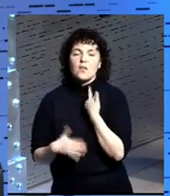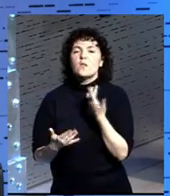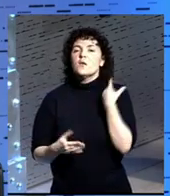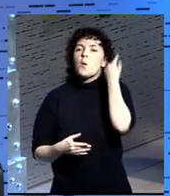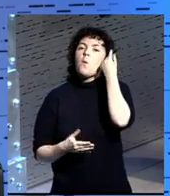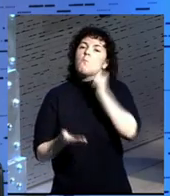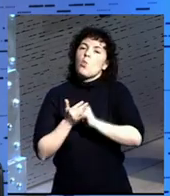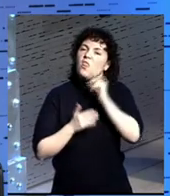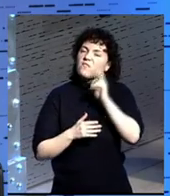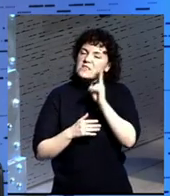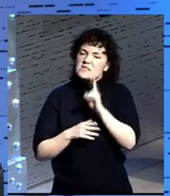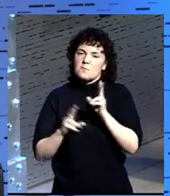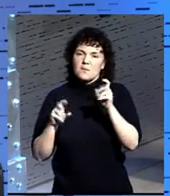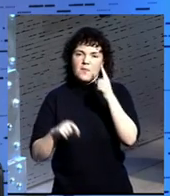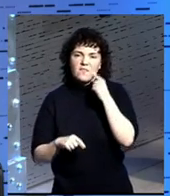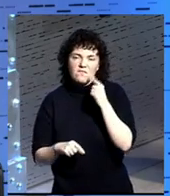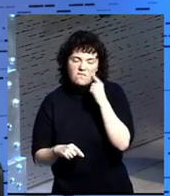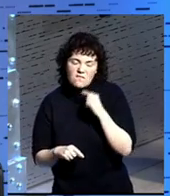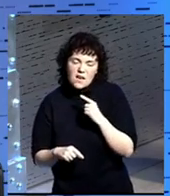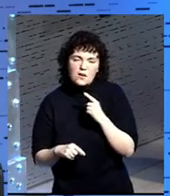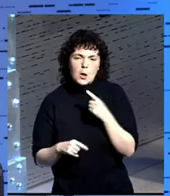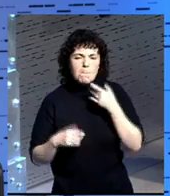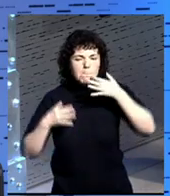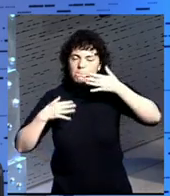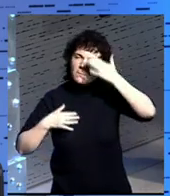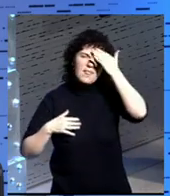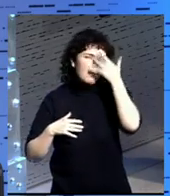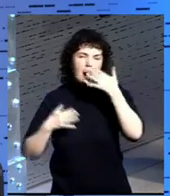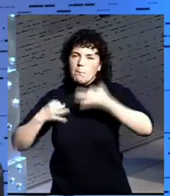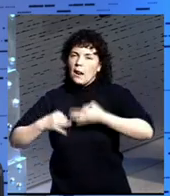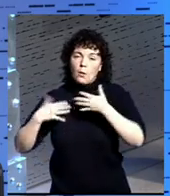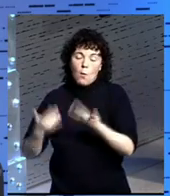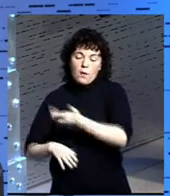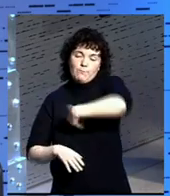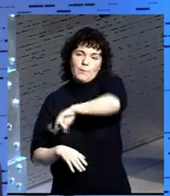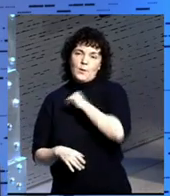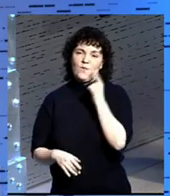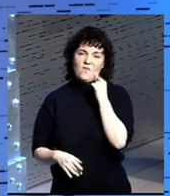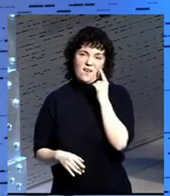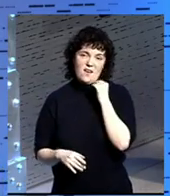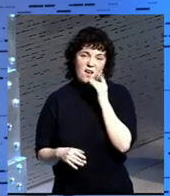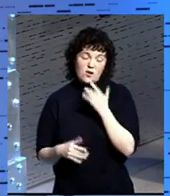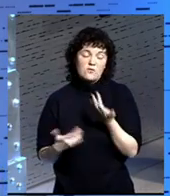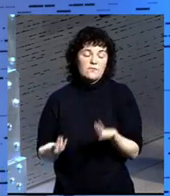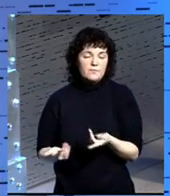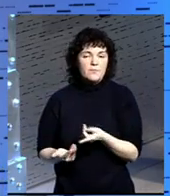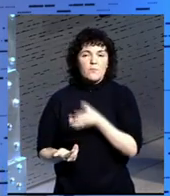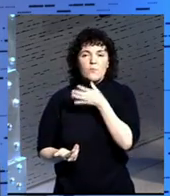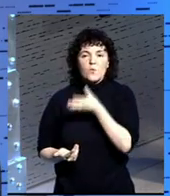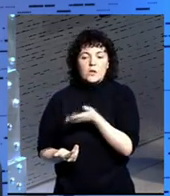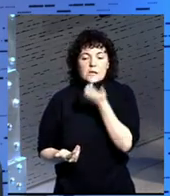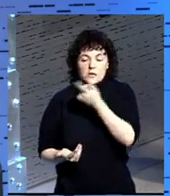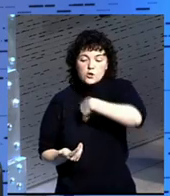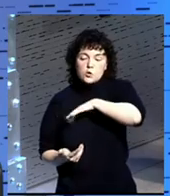paradigma bancario, yo creo que los principales peligros somos los propios bancos. Y es en función de si somos